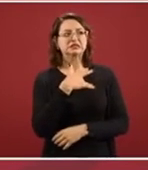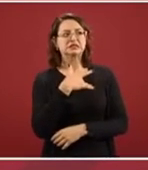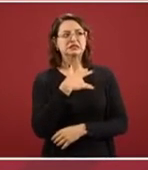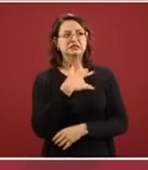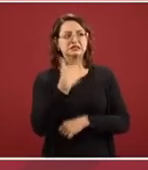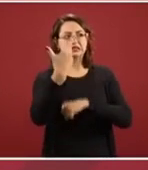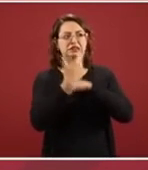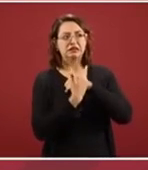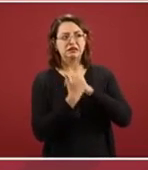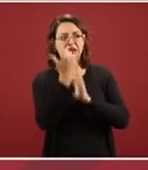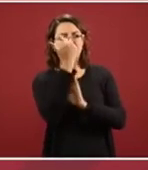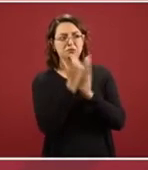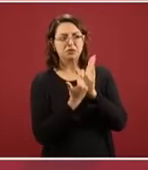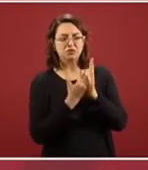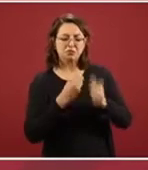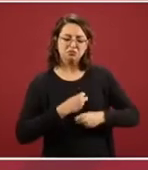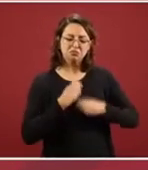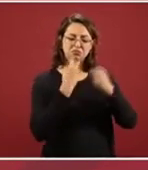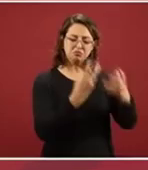Y puede ser que salga él